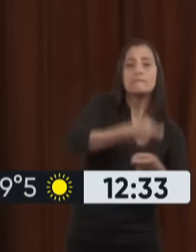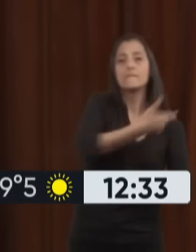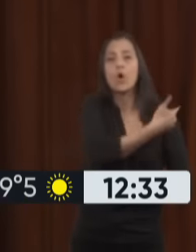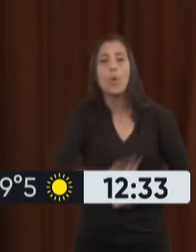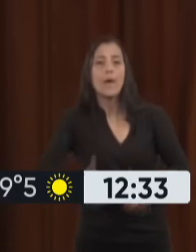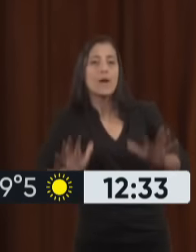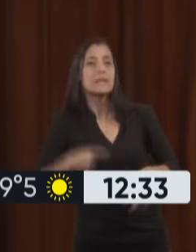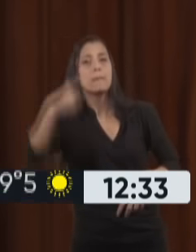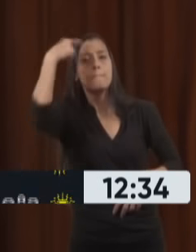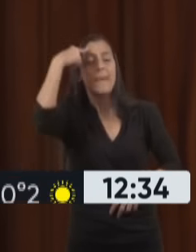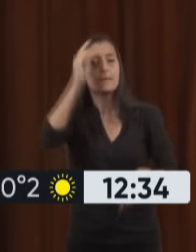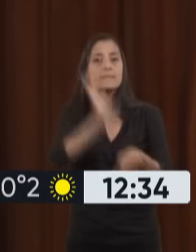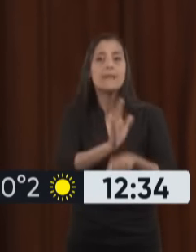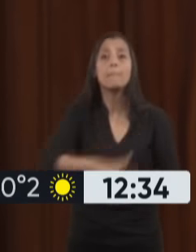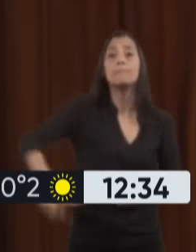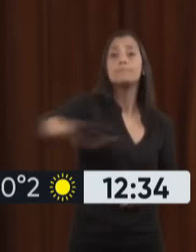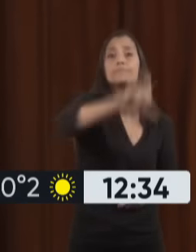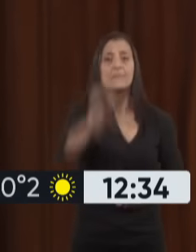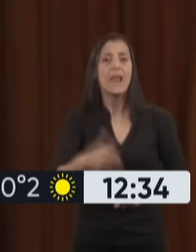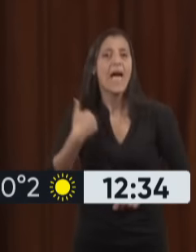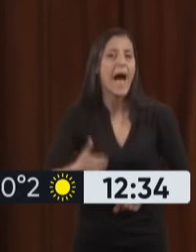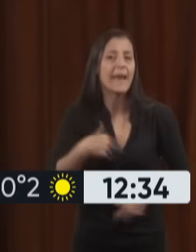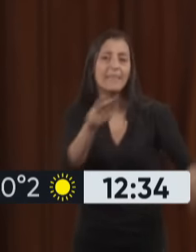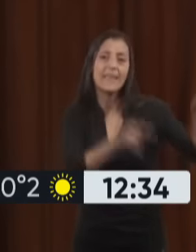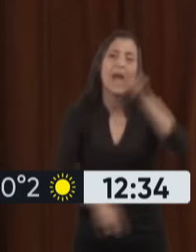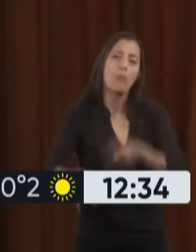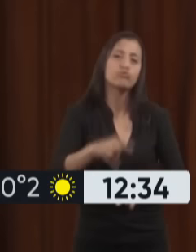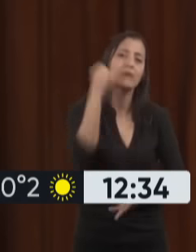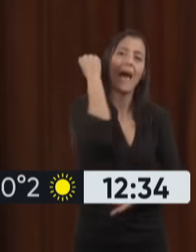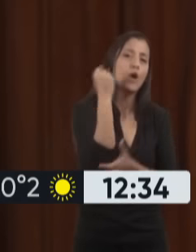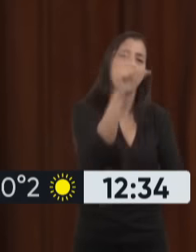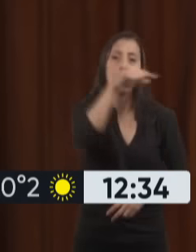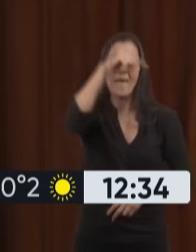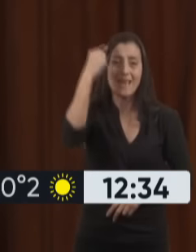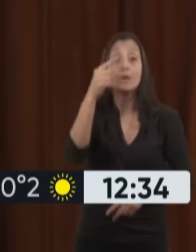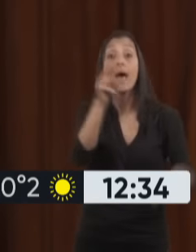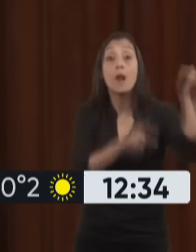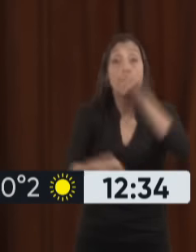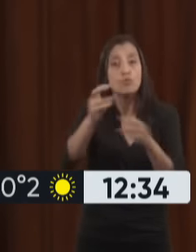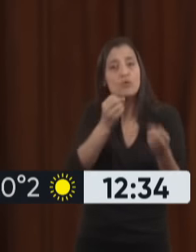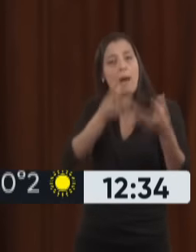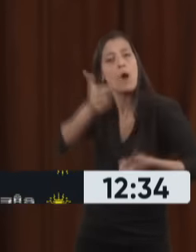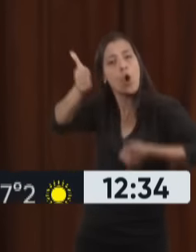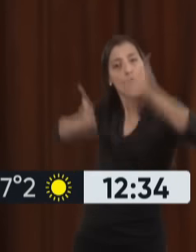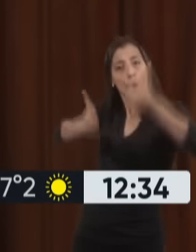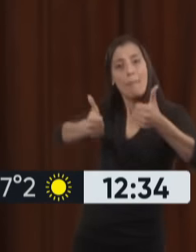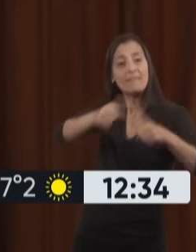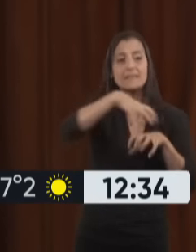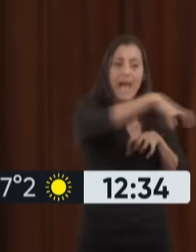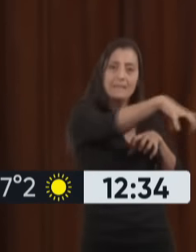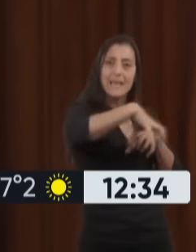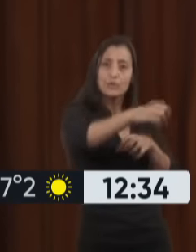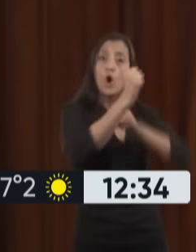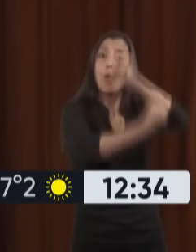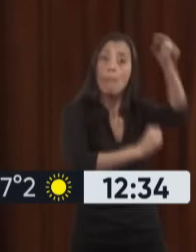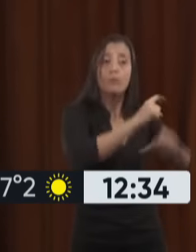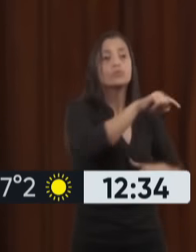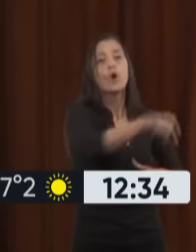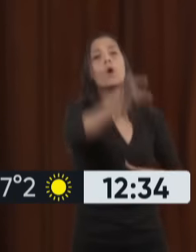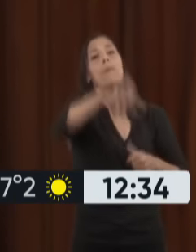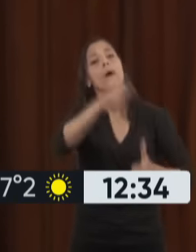reducir el costo argentino en la totalidad de la vida económica nacional, para así mejorar la competitividad de todos los sectores productivos.